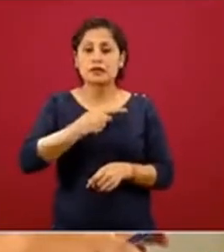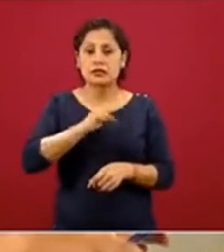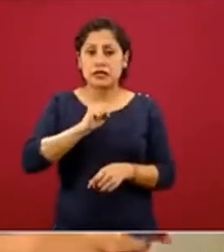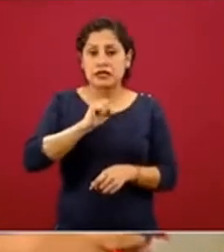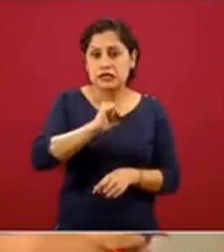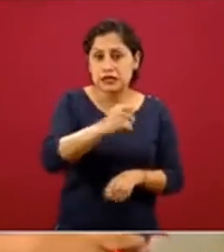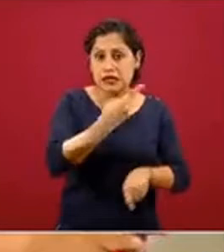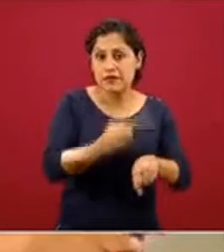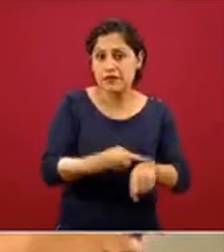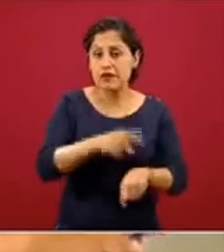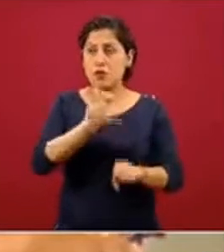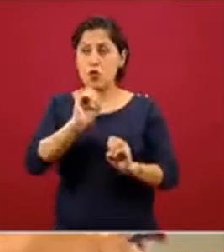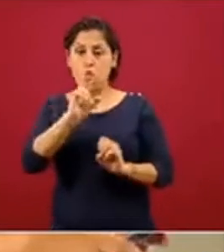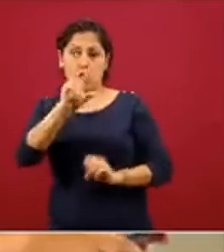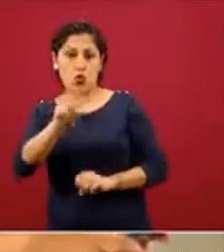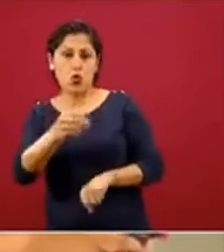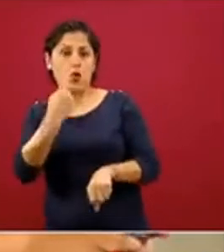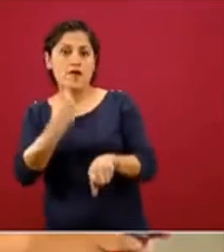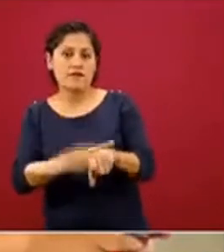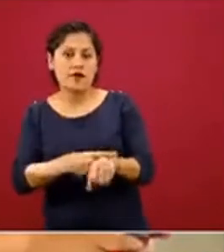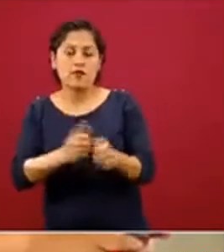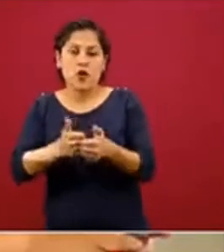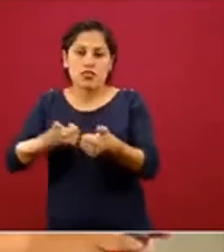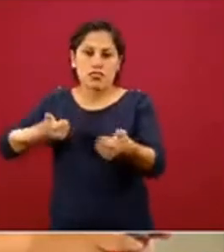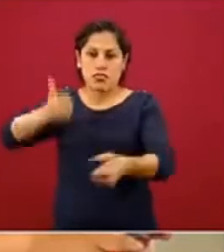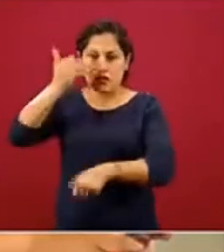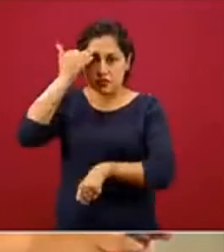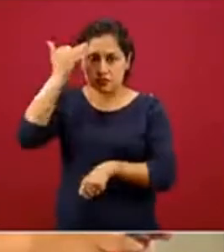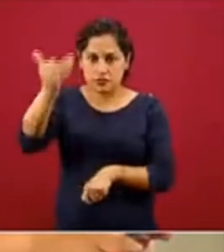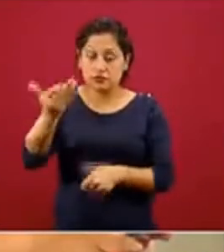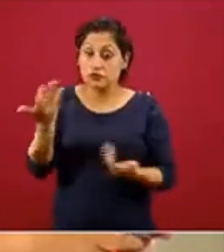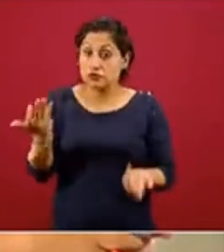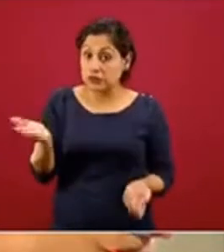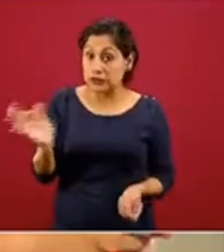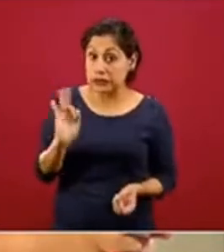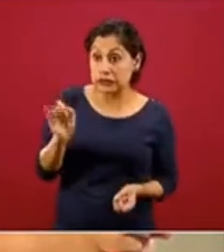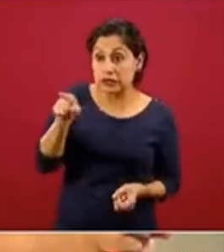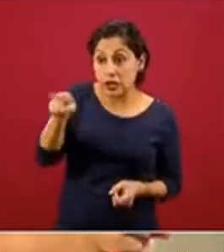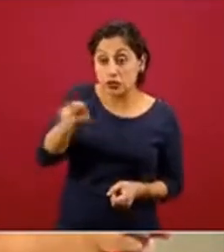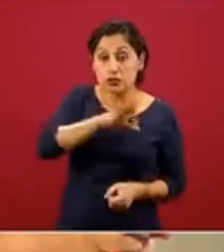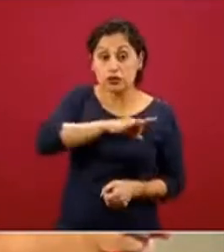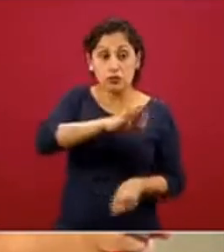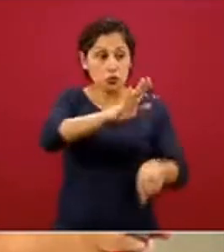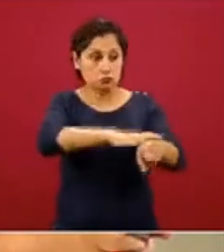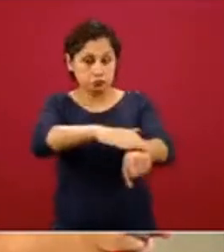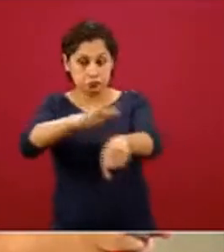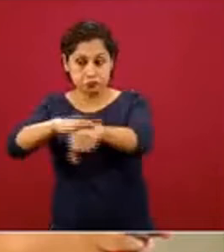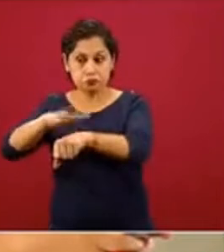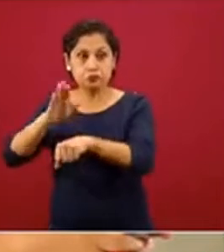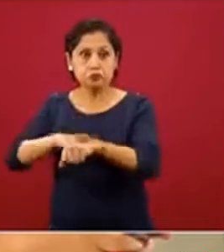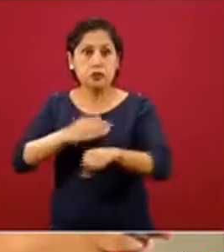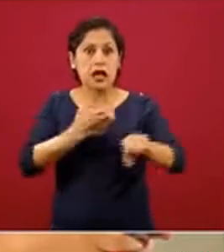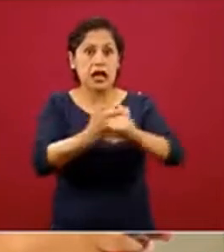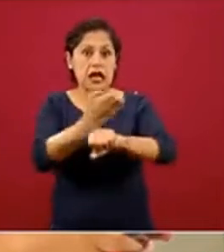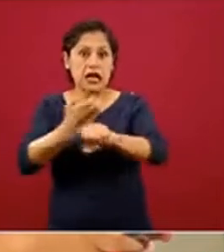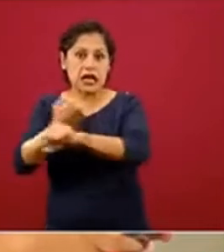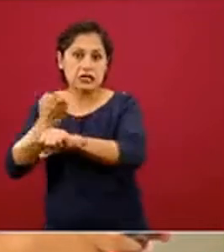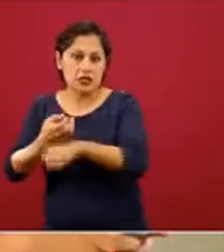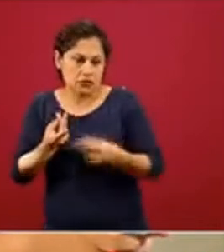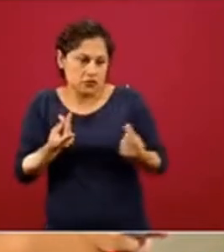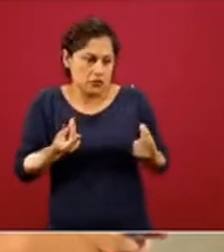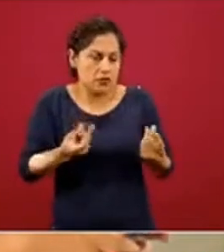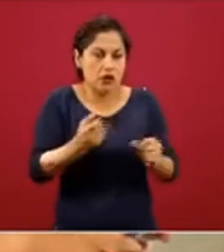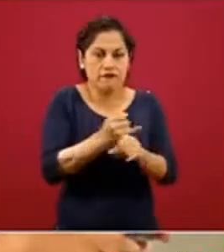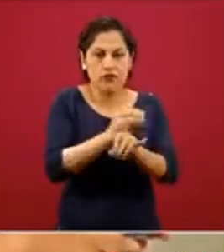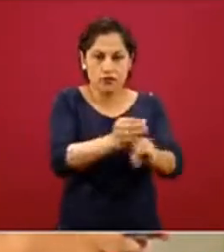a otro, de un color a otro, ¿no? Digo, a lo mejor podría pedirse a los estados que si tienen cierto número de casos pendientes, pues que los resuelvan para poder resolverlo,